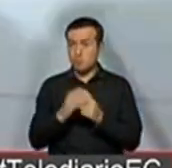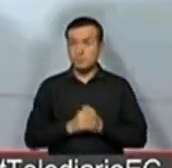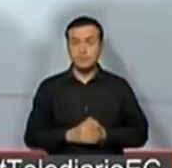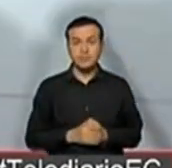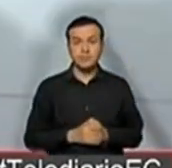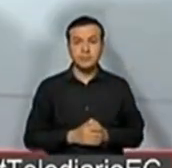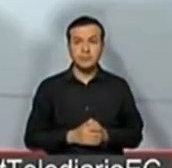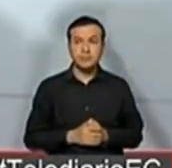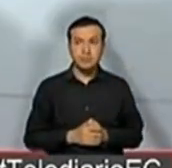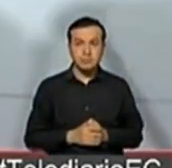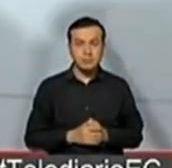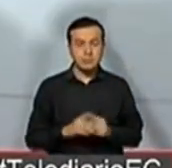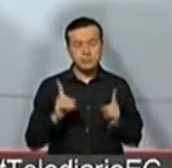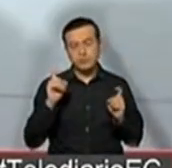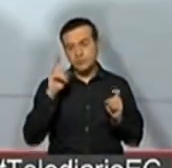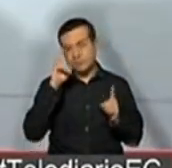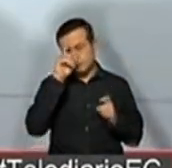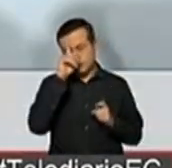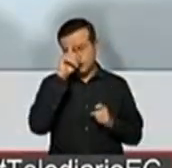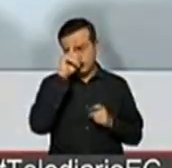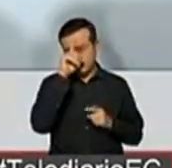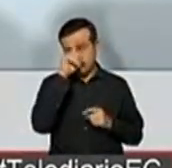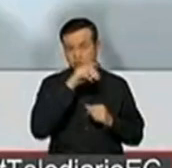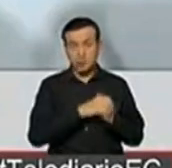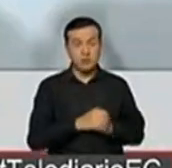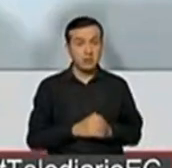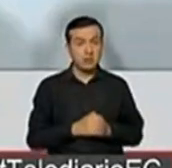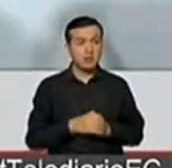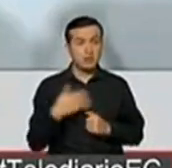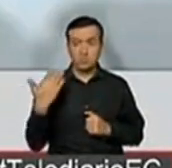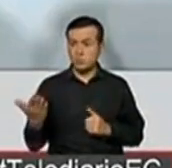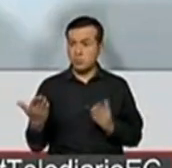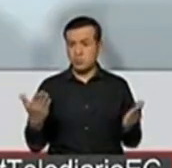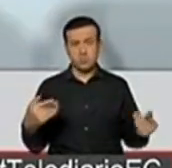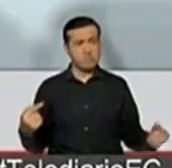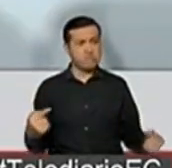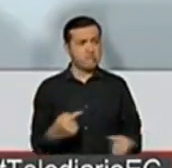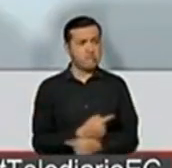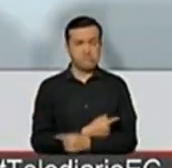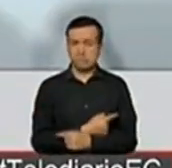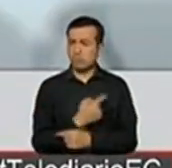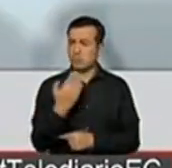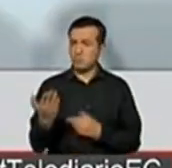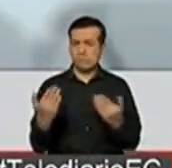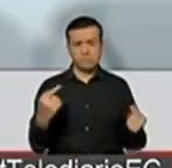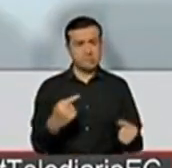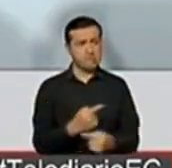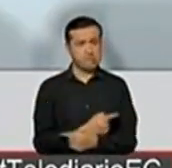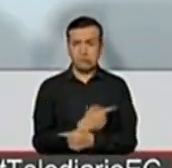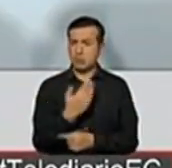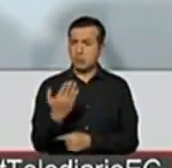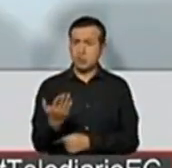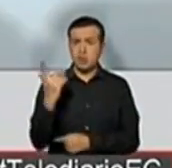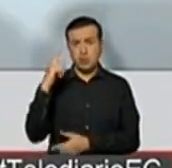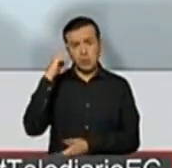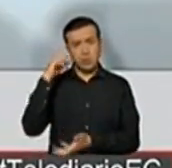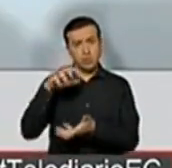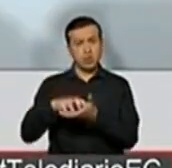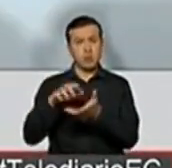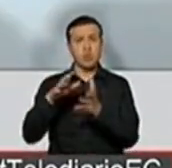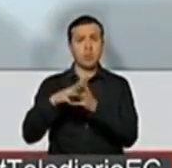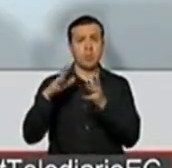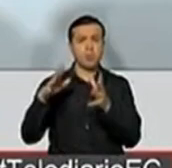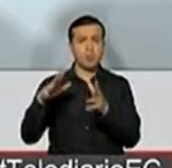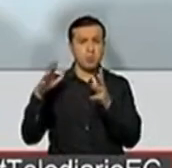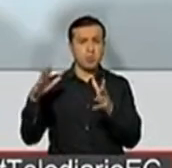Mire, es difícil porque las posiciones son tan contradictorias, ¿verdad? El Estado ha crecido tanto